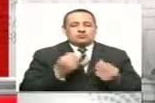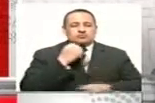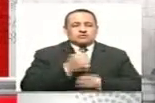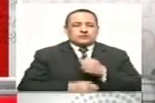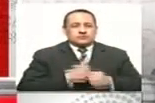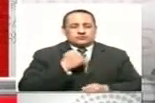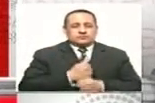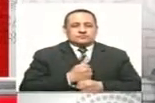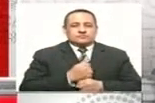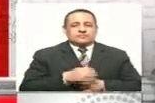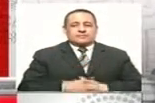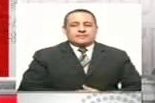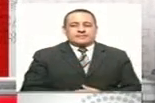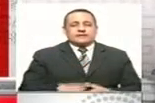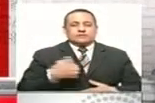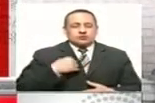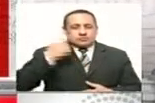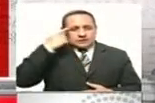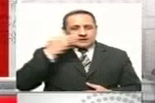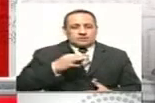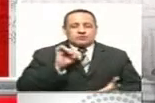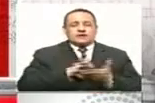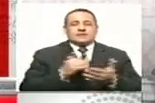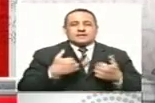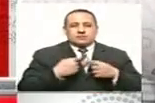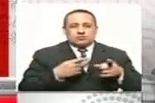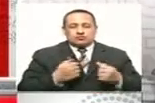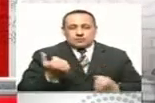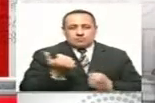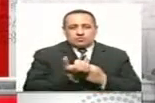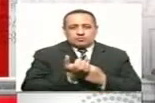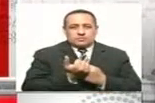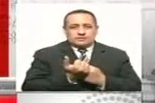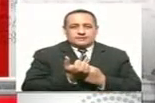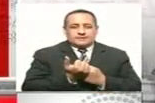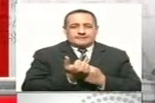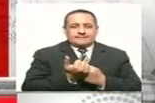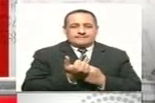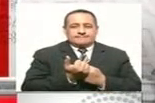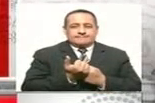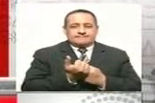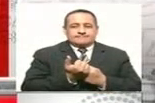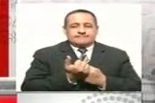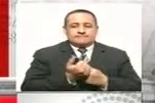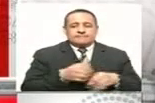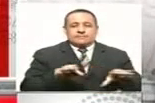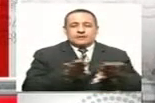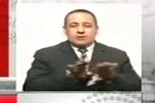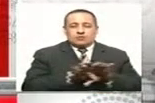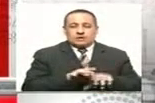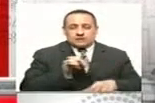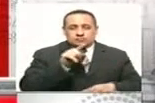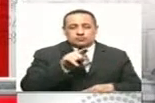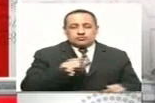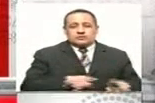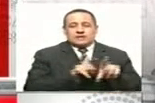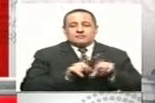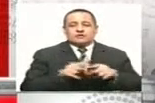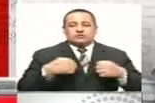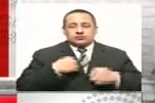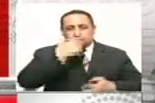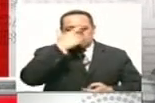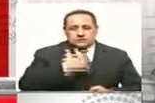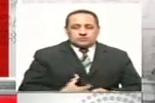décadas. Estoy segura que contaremos con su apoyo. Al igual que usted, yo también soy una